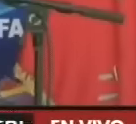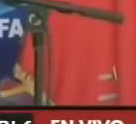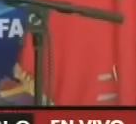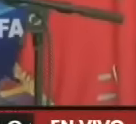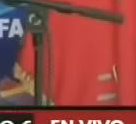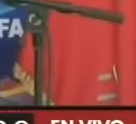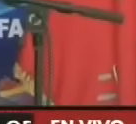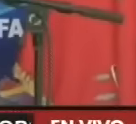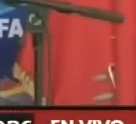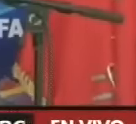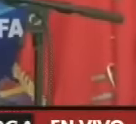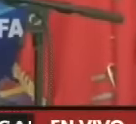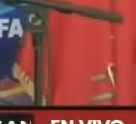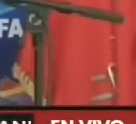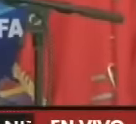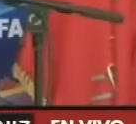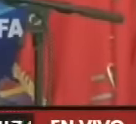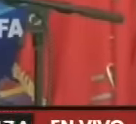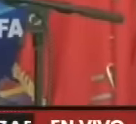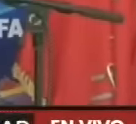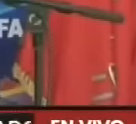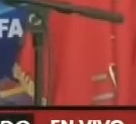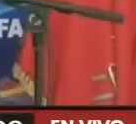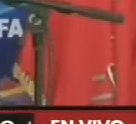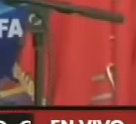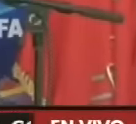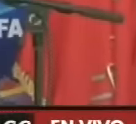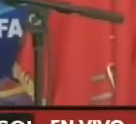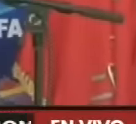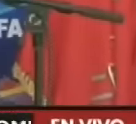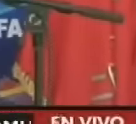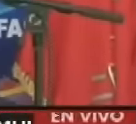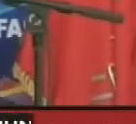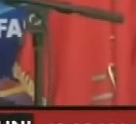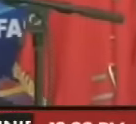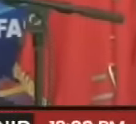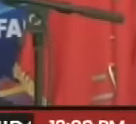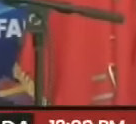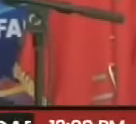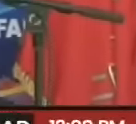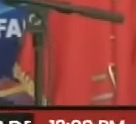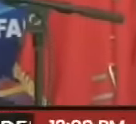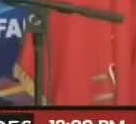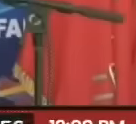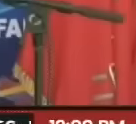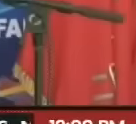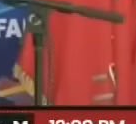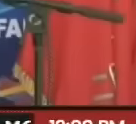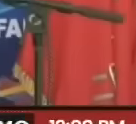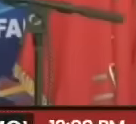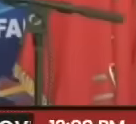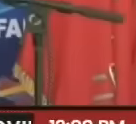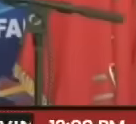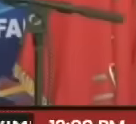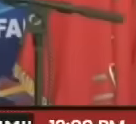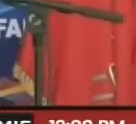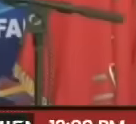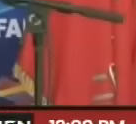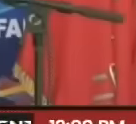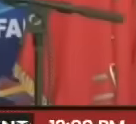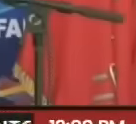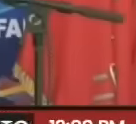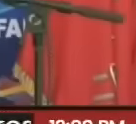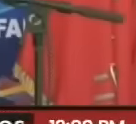inédita también en los centros de votación con oficiales de nuestro cuerpo policial.